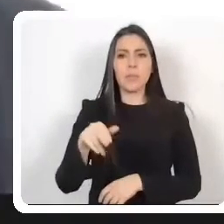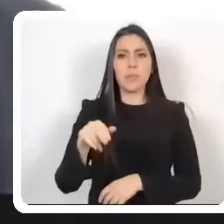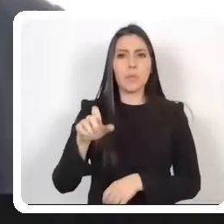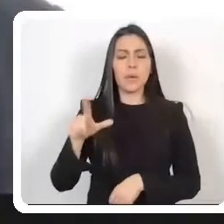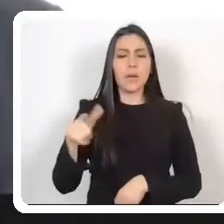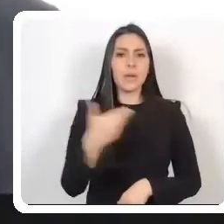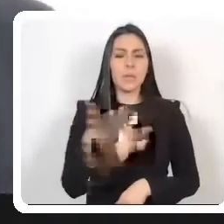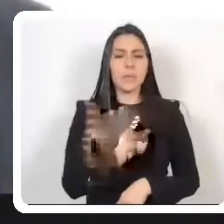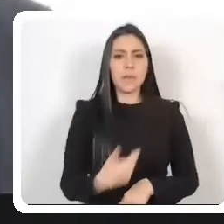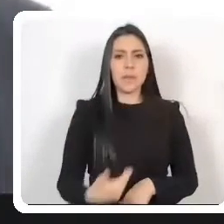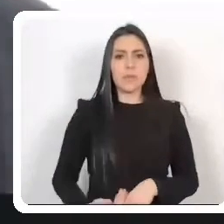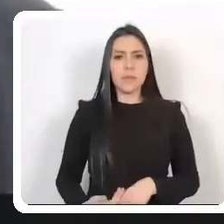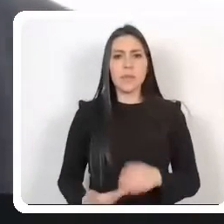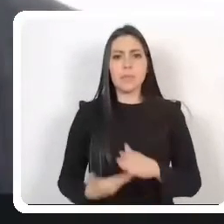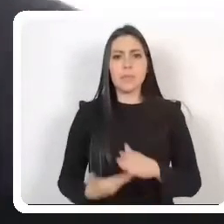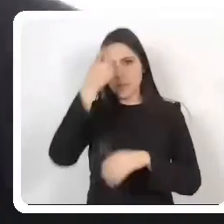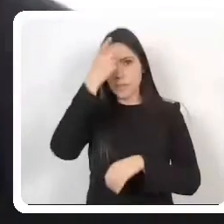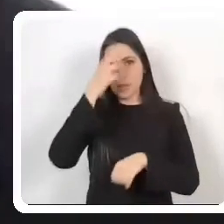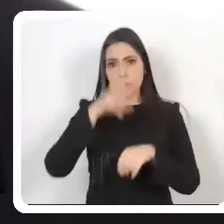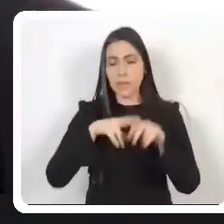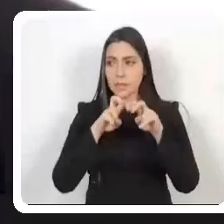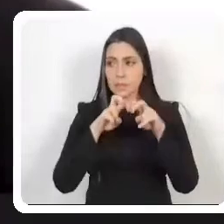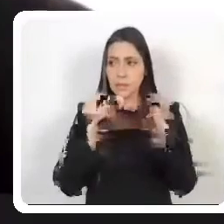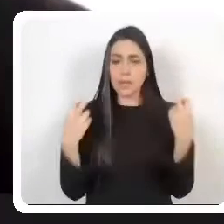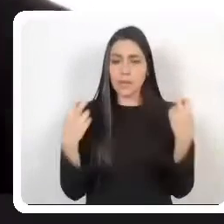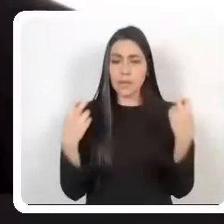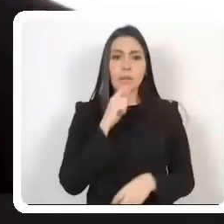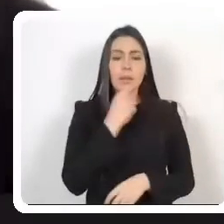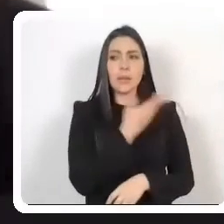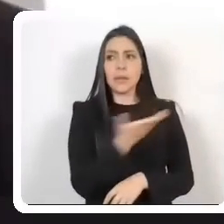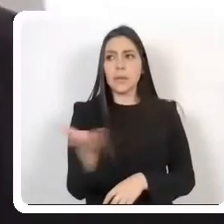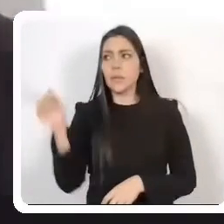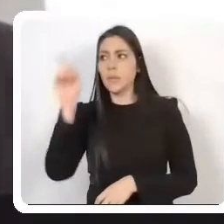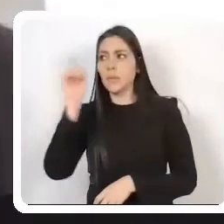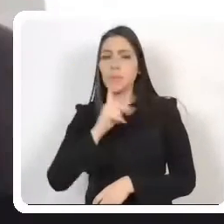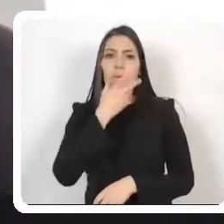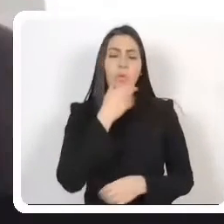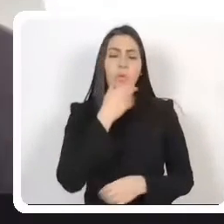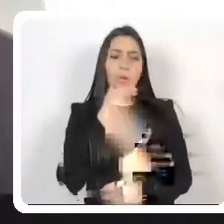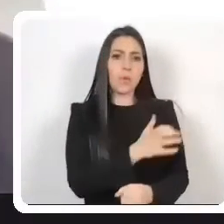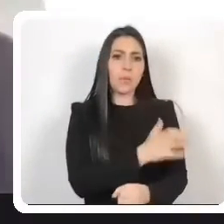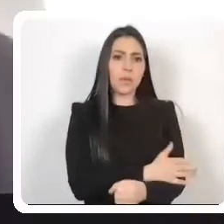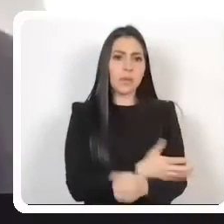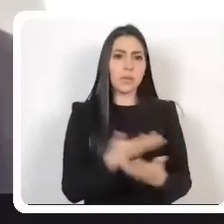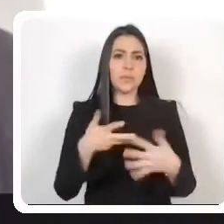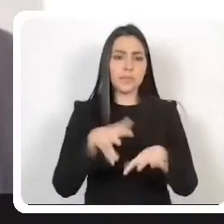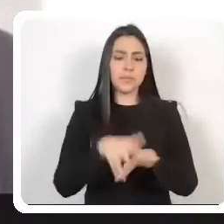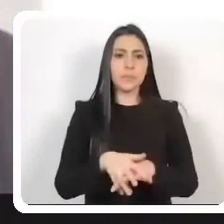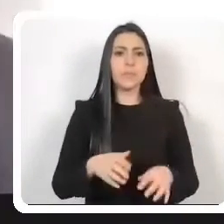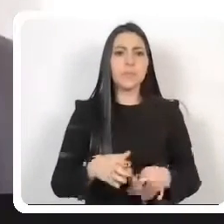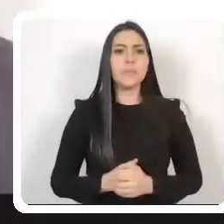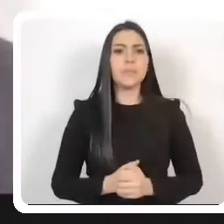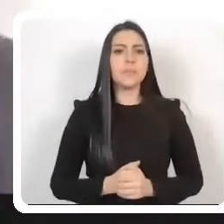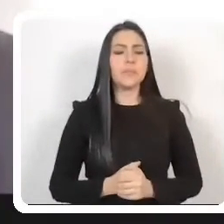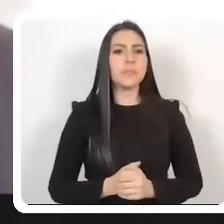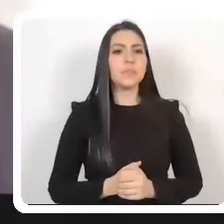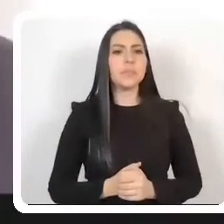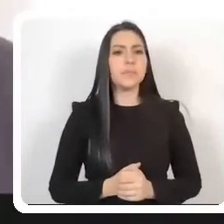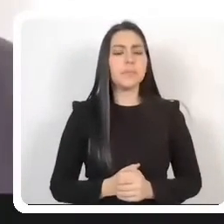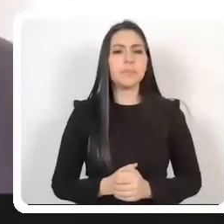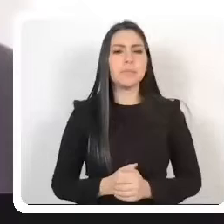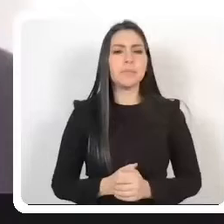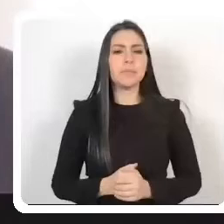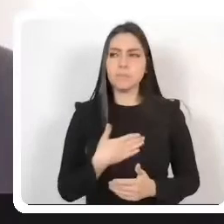mesa directiva y compañeros y compañeras que lo integran. Saludo cordialmente